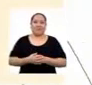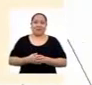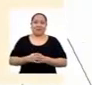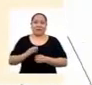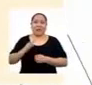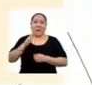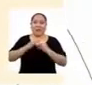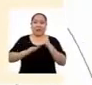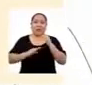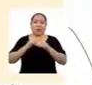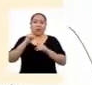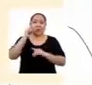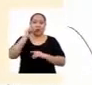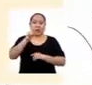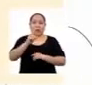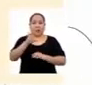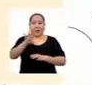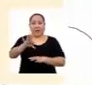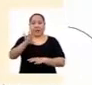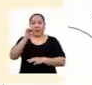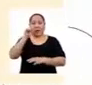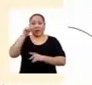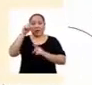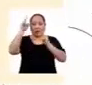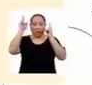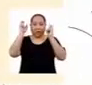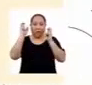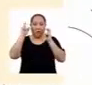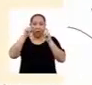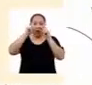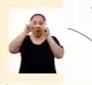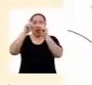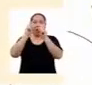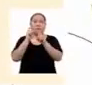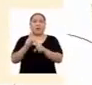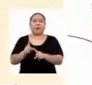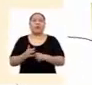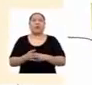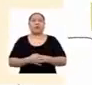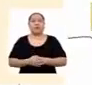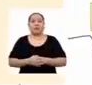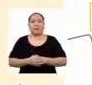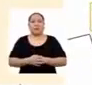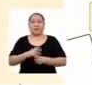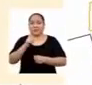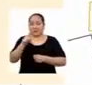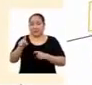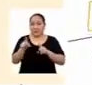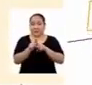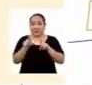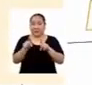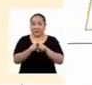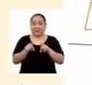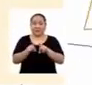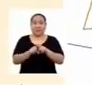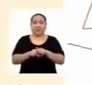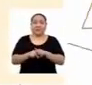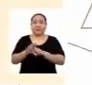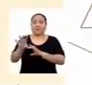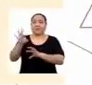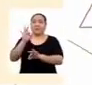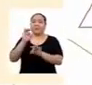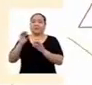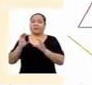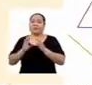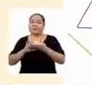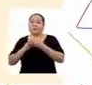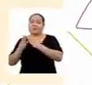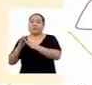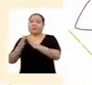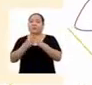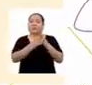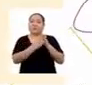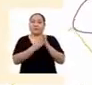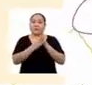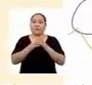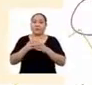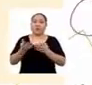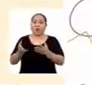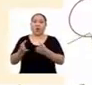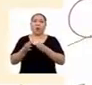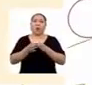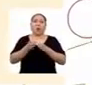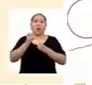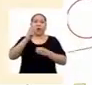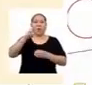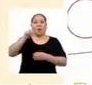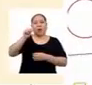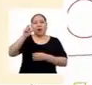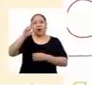Paso 1. Elegir el tema y la pregunta de estudio, así como determinar la población y la variable. Dentro